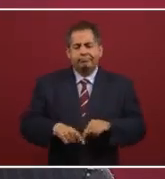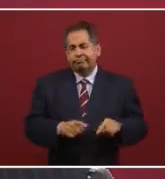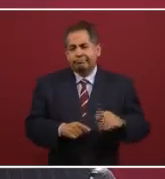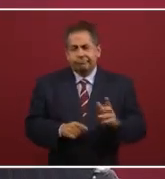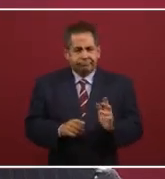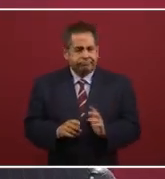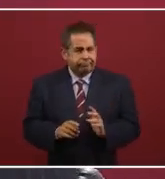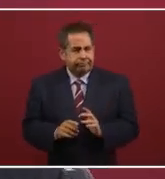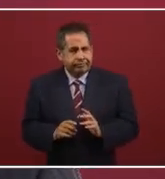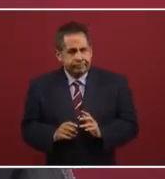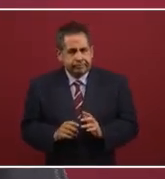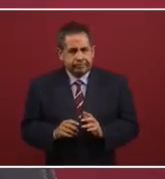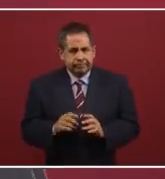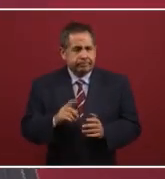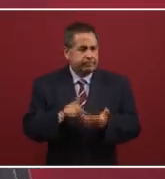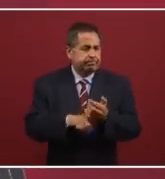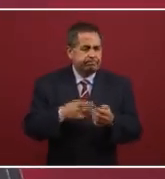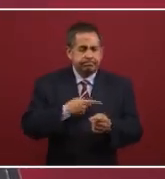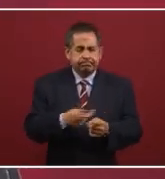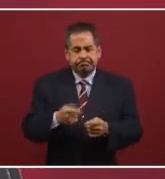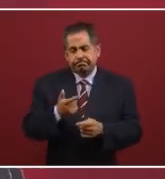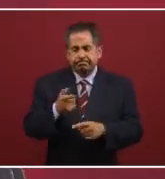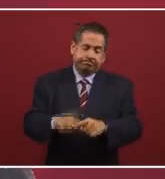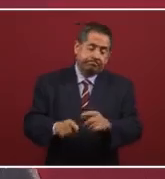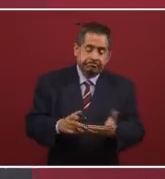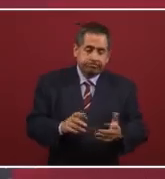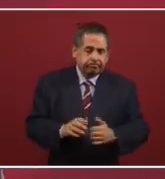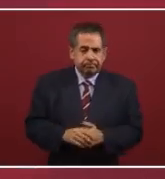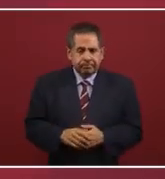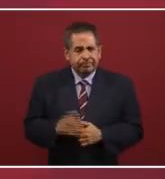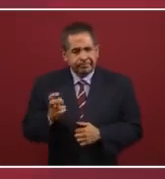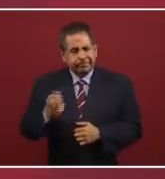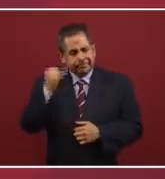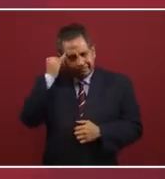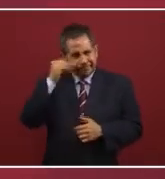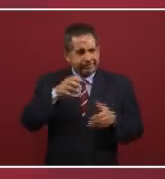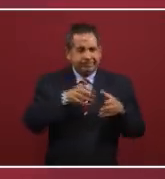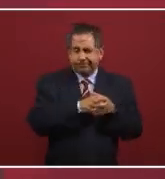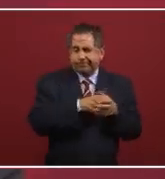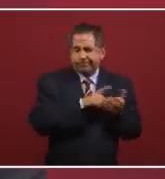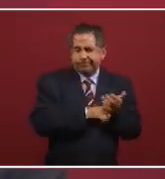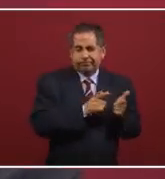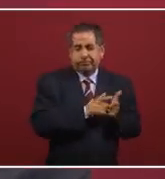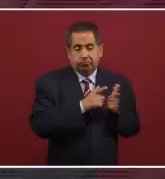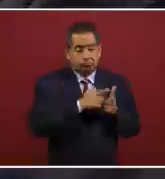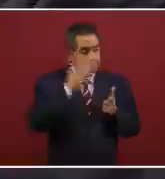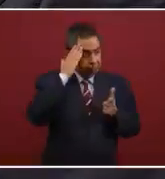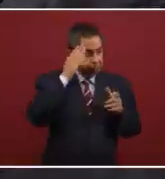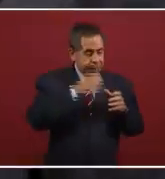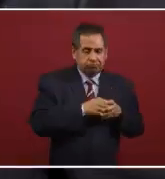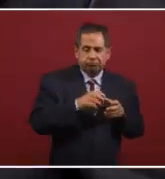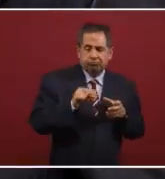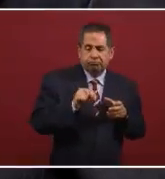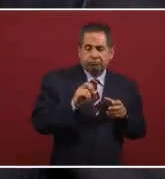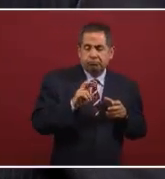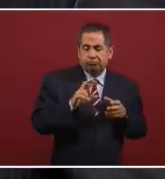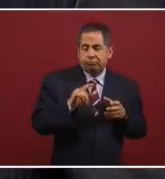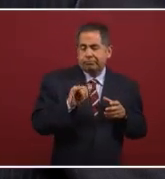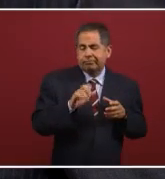a los pobres, porque esa es la concepción que predominó durante mucho